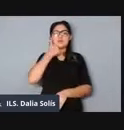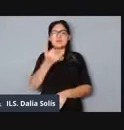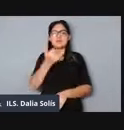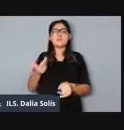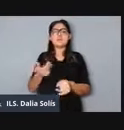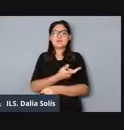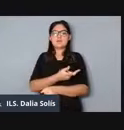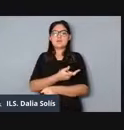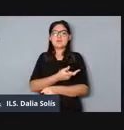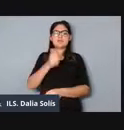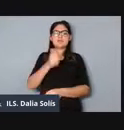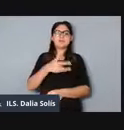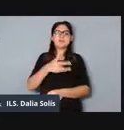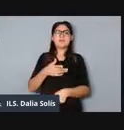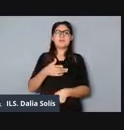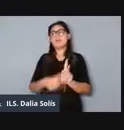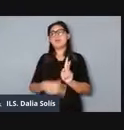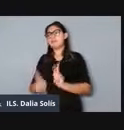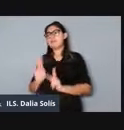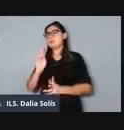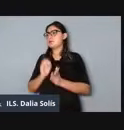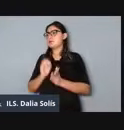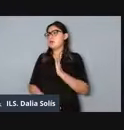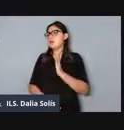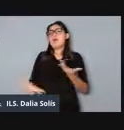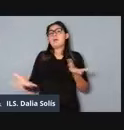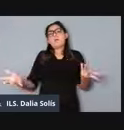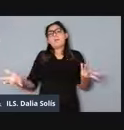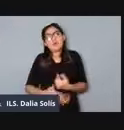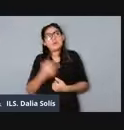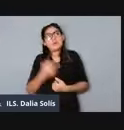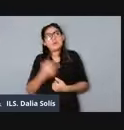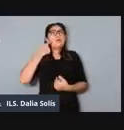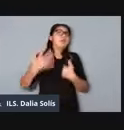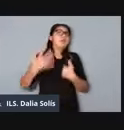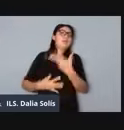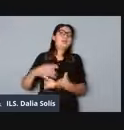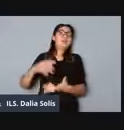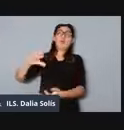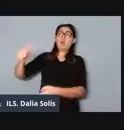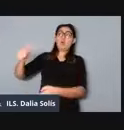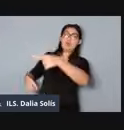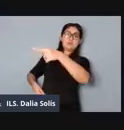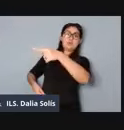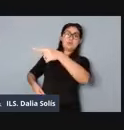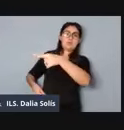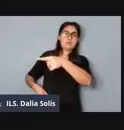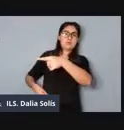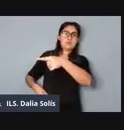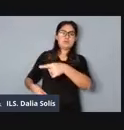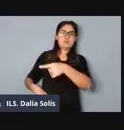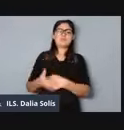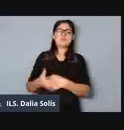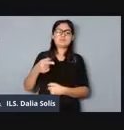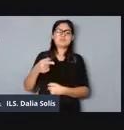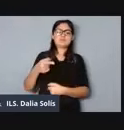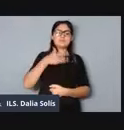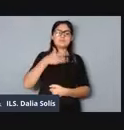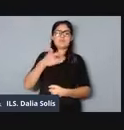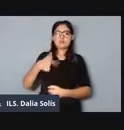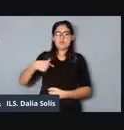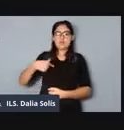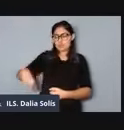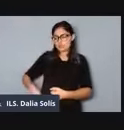otras y a otros porque está asimilada ese error con vergüenza. no hemos entendido que un error es un